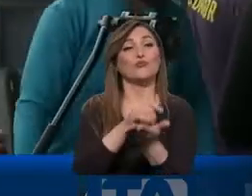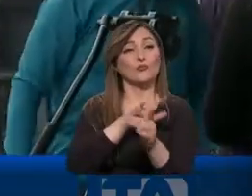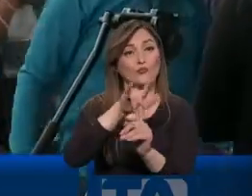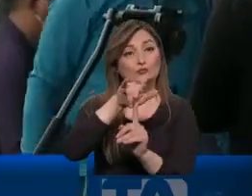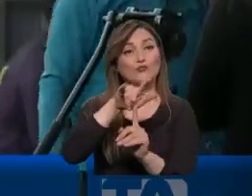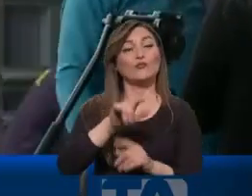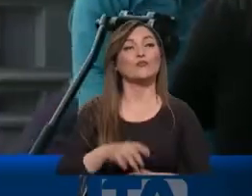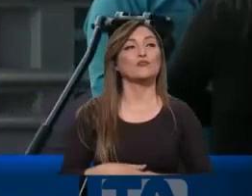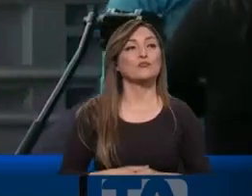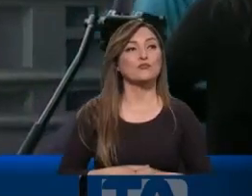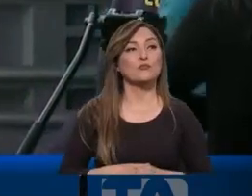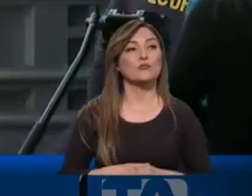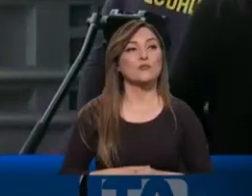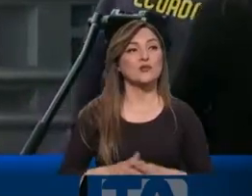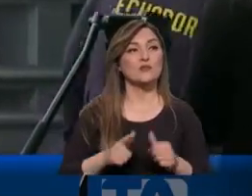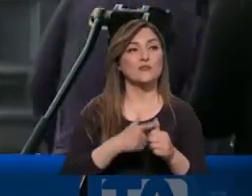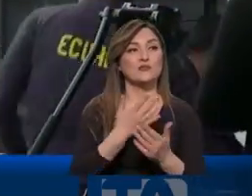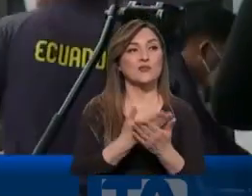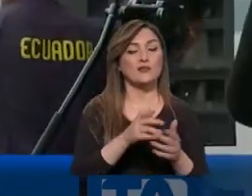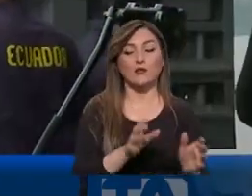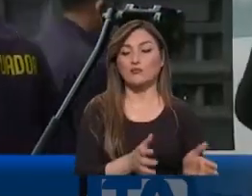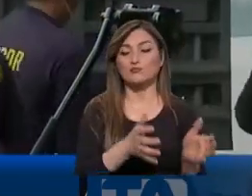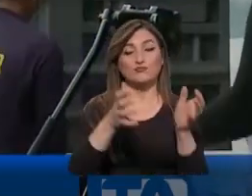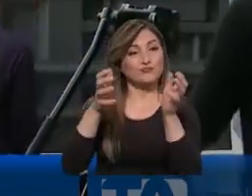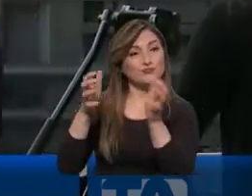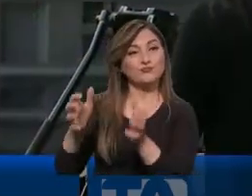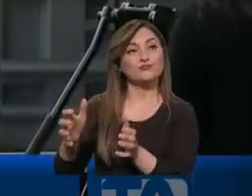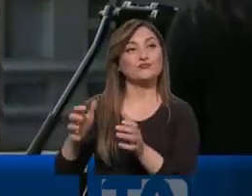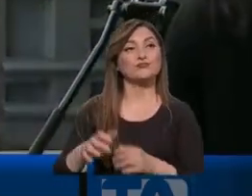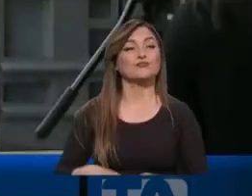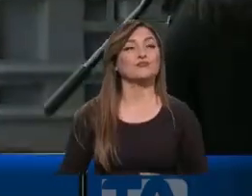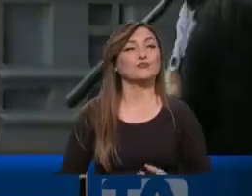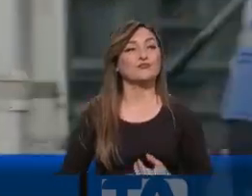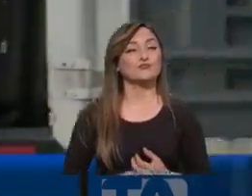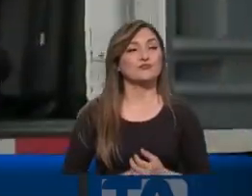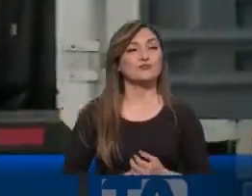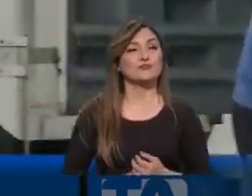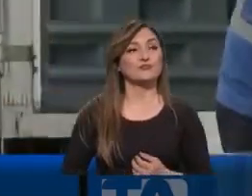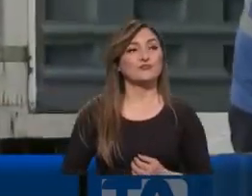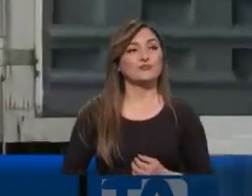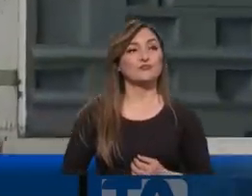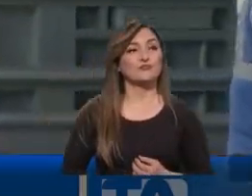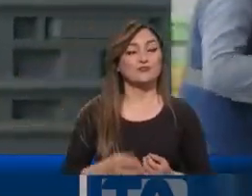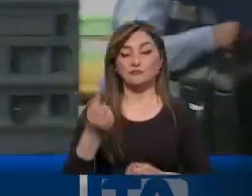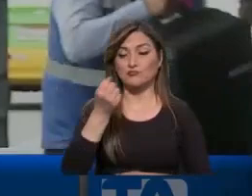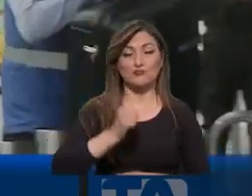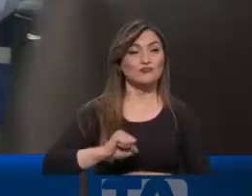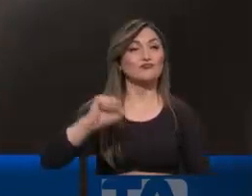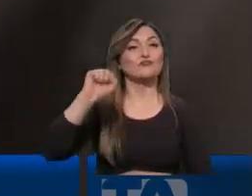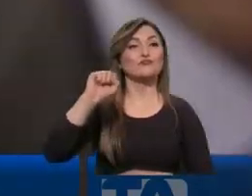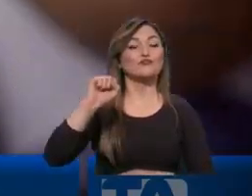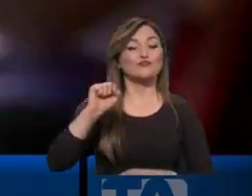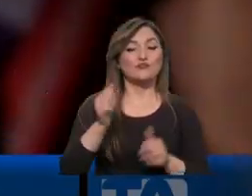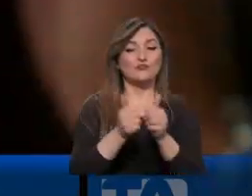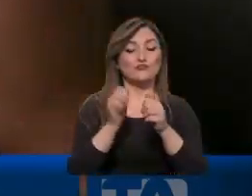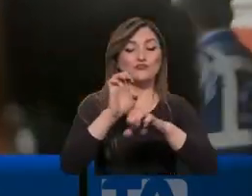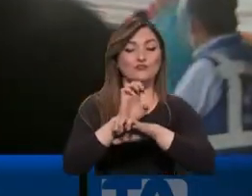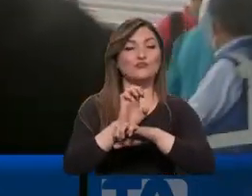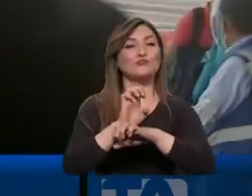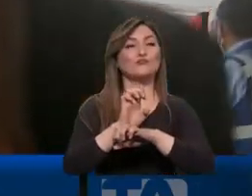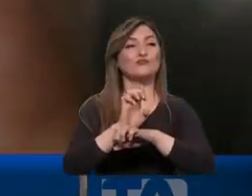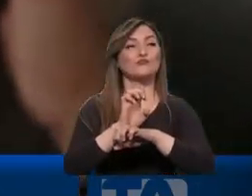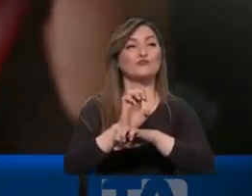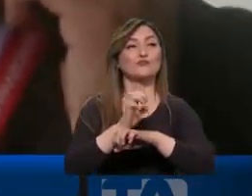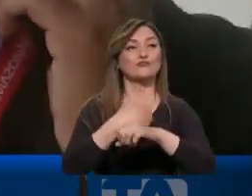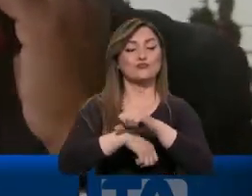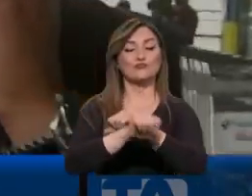Tabela, y es lo primero que tenemos acá en el aeropuerto Mariscal Sucre, en el viaje, en el desplazamiento de la selección